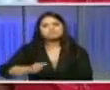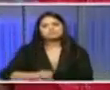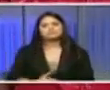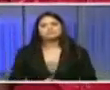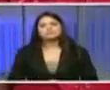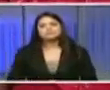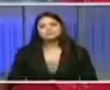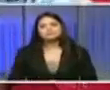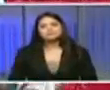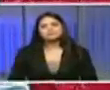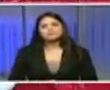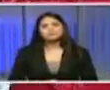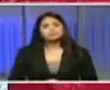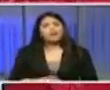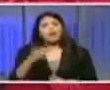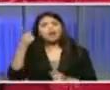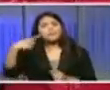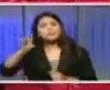En Libia,